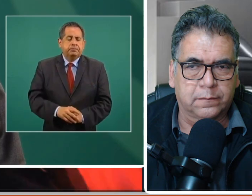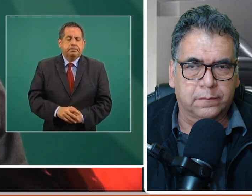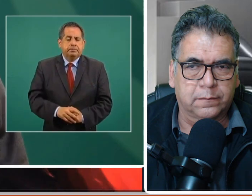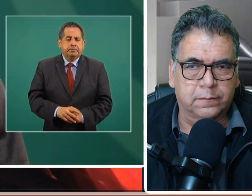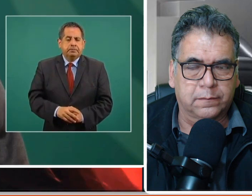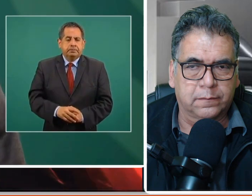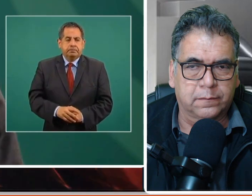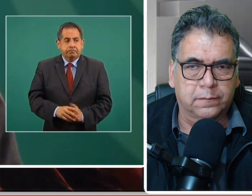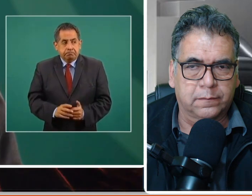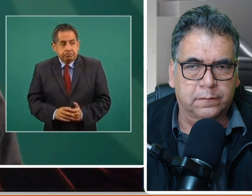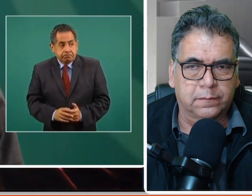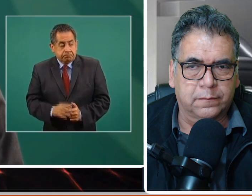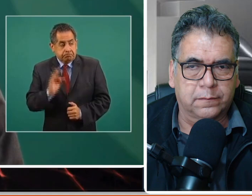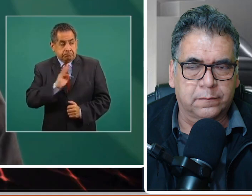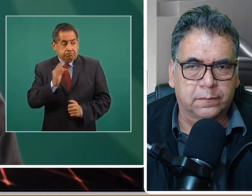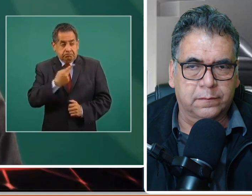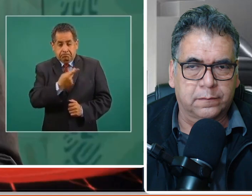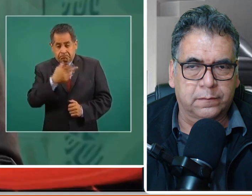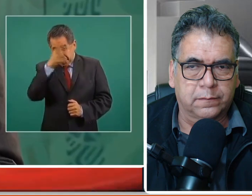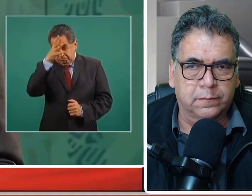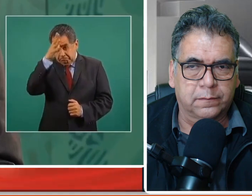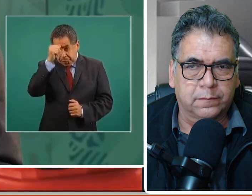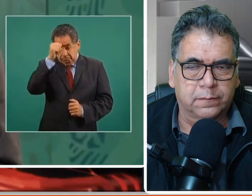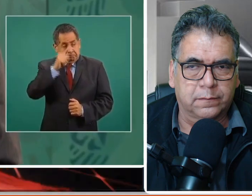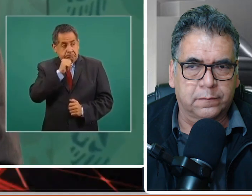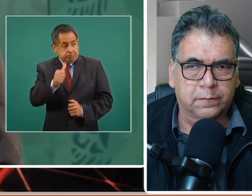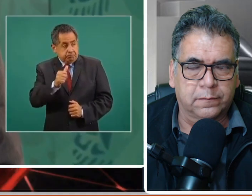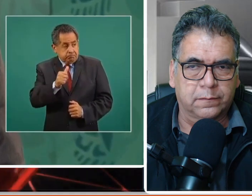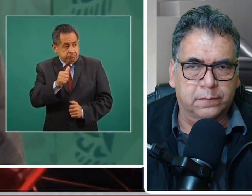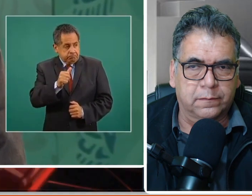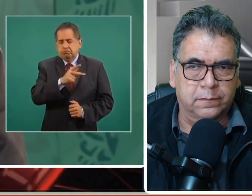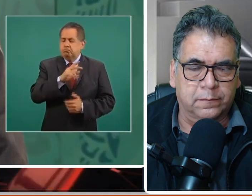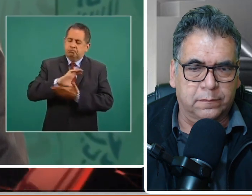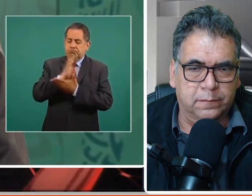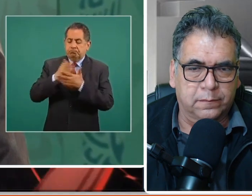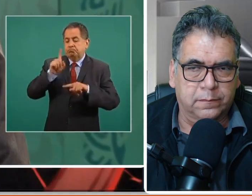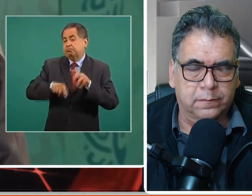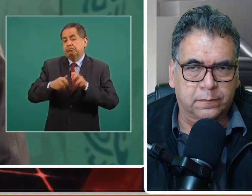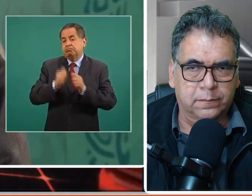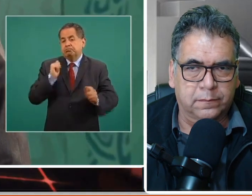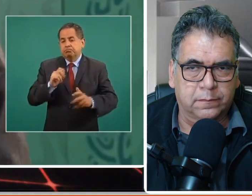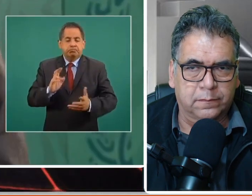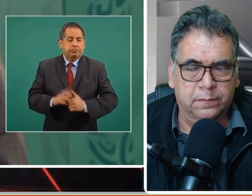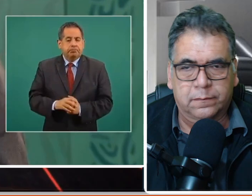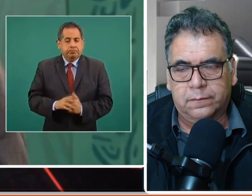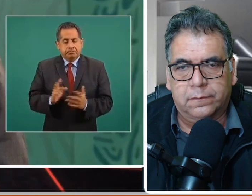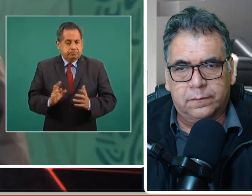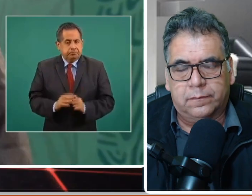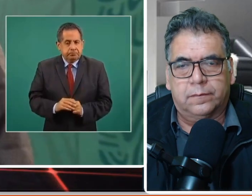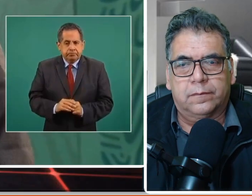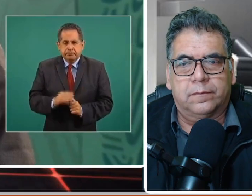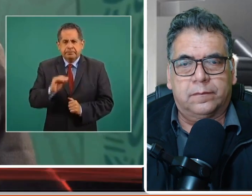Si no se tiene un arreglo. Aquí vamos a estar informando. Obviamente